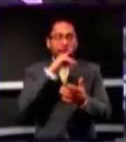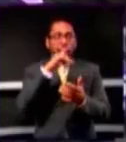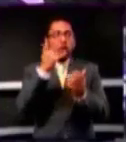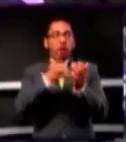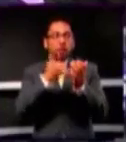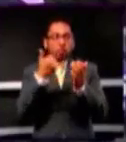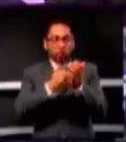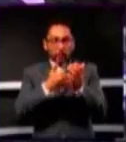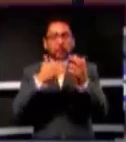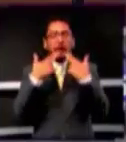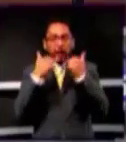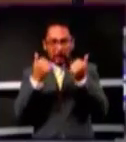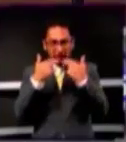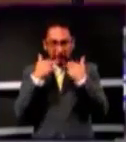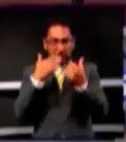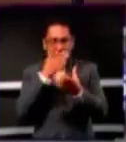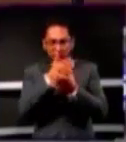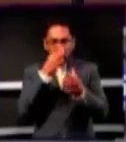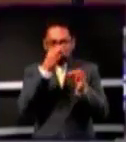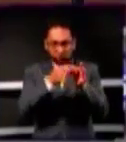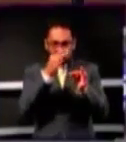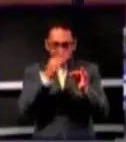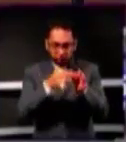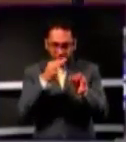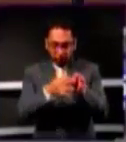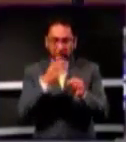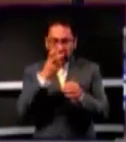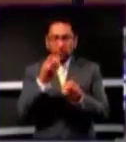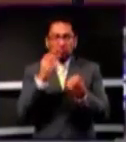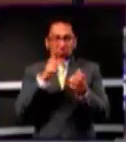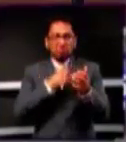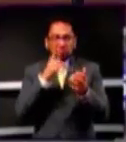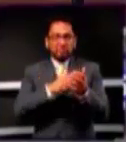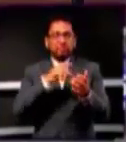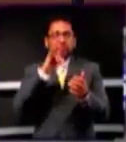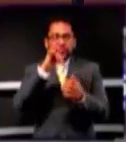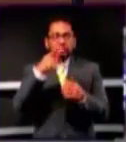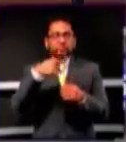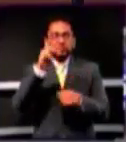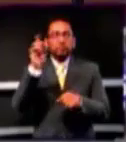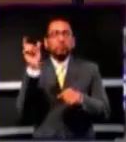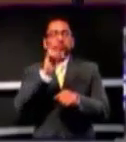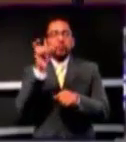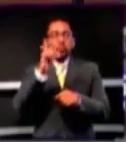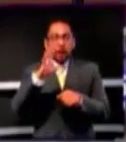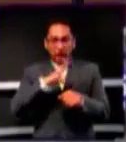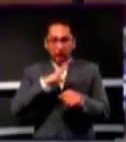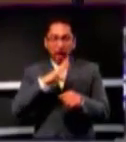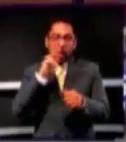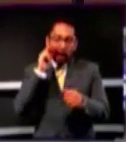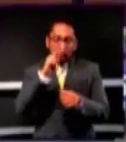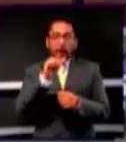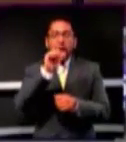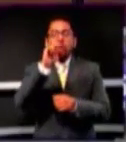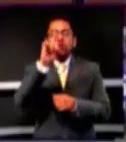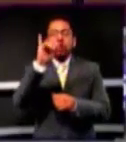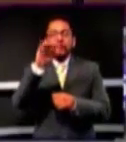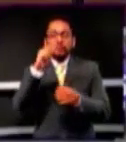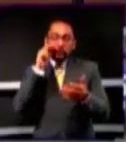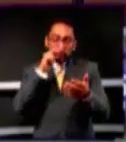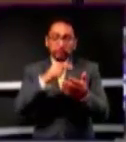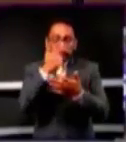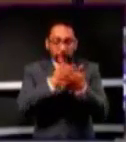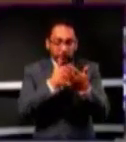¿es un acuerdo entre Hacienda y el contribuyente en este caso? Muchas de las veces sí, sobre todo cuando hay auditorías. Uh-huh. Te platico que cuando hay auditorías,